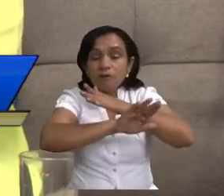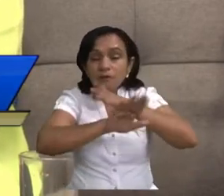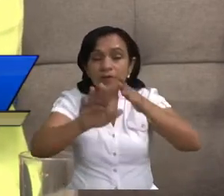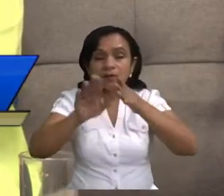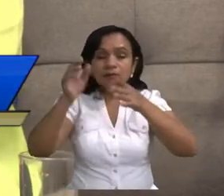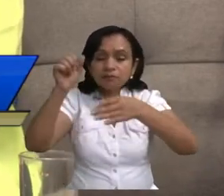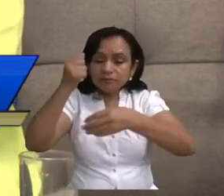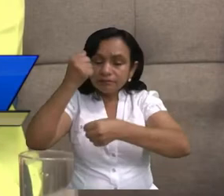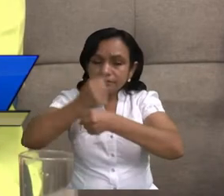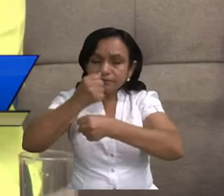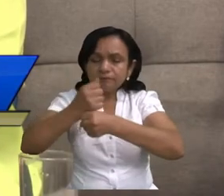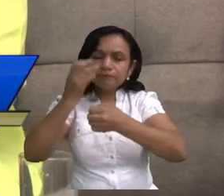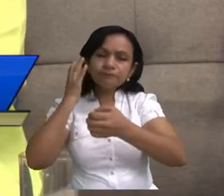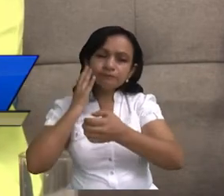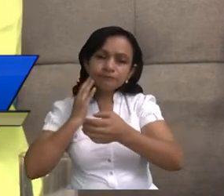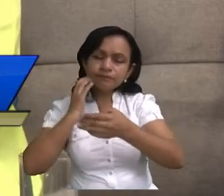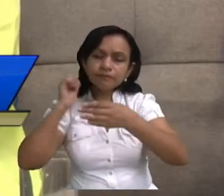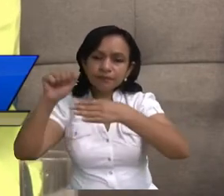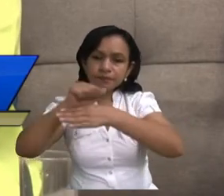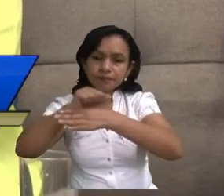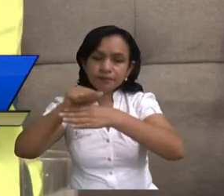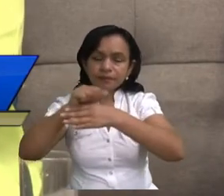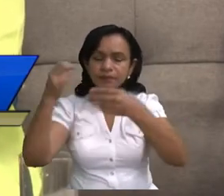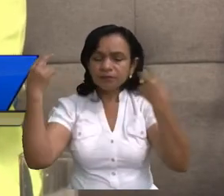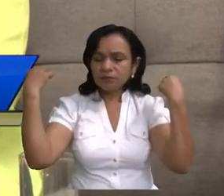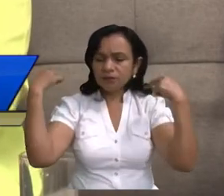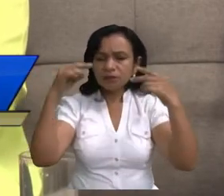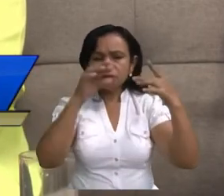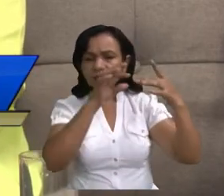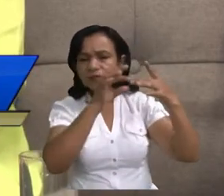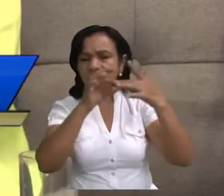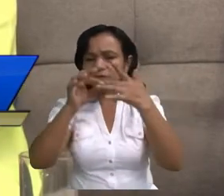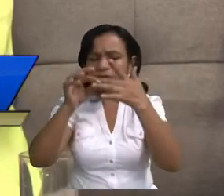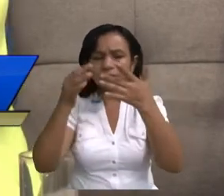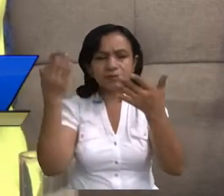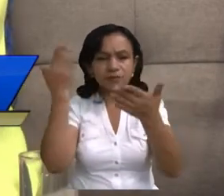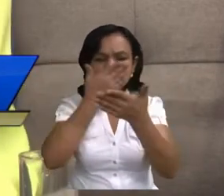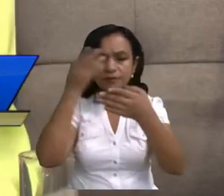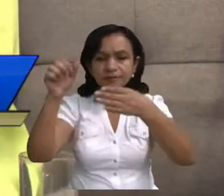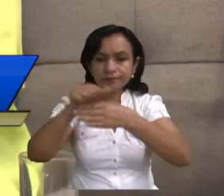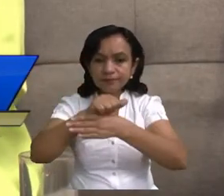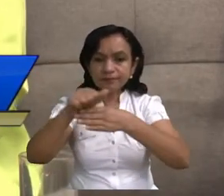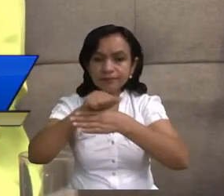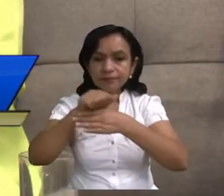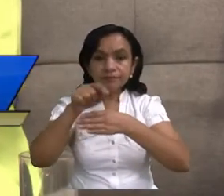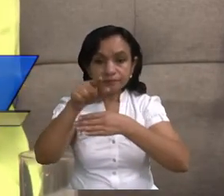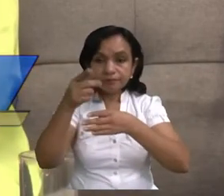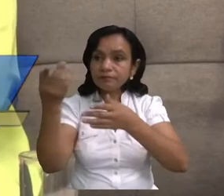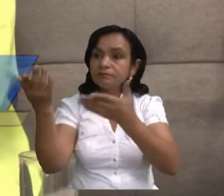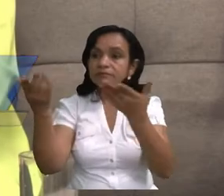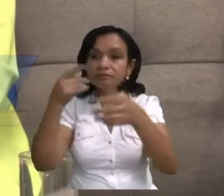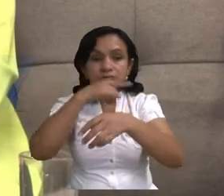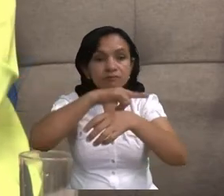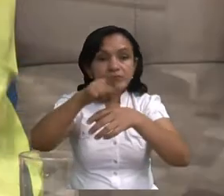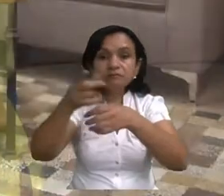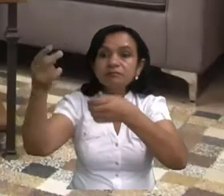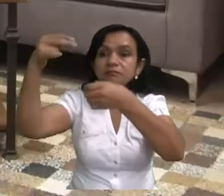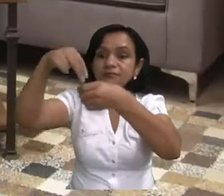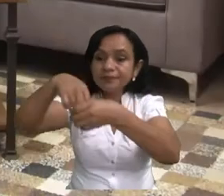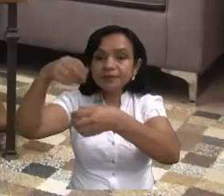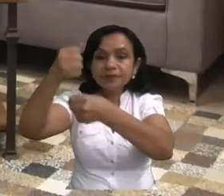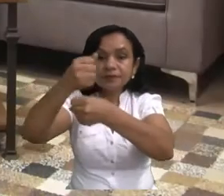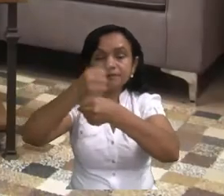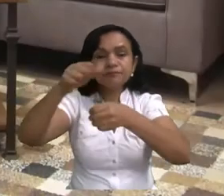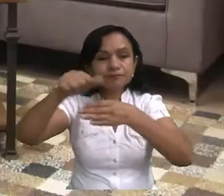la actividad, y las prácticas profesionales, donde se les da un tiempo para que ellos se incorporen directamente.